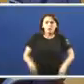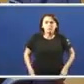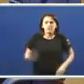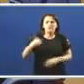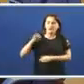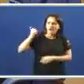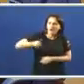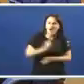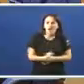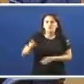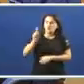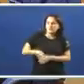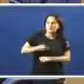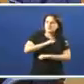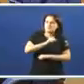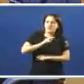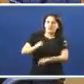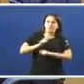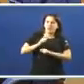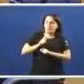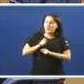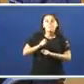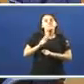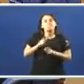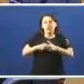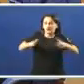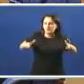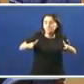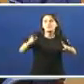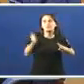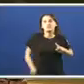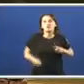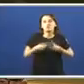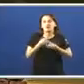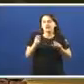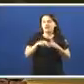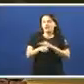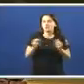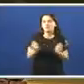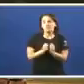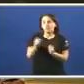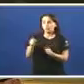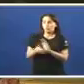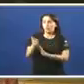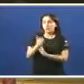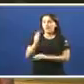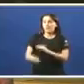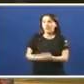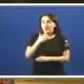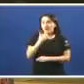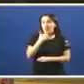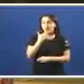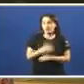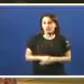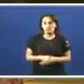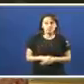levamos meses agardando medidas que incrementen os profesionais e os recursos materiais. Vai tomar vostede algún tipo de